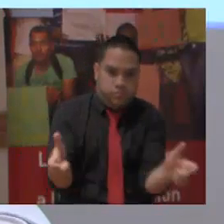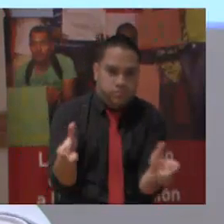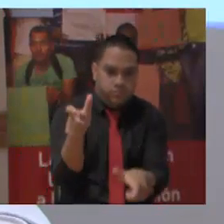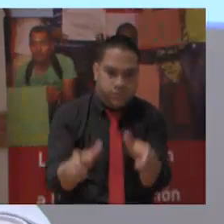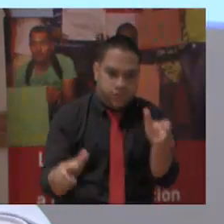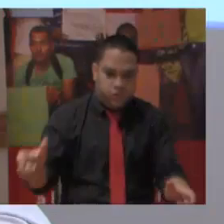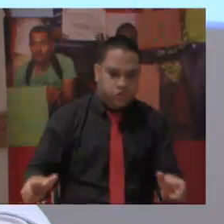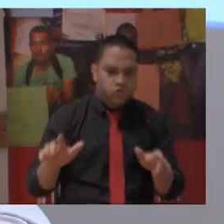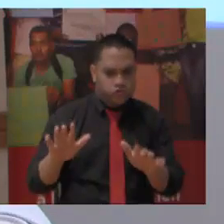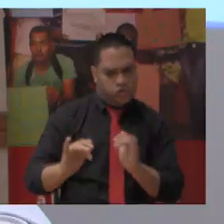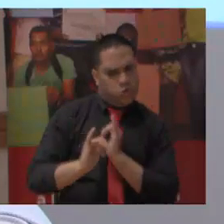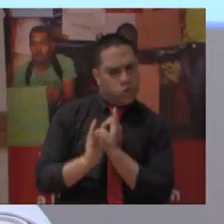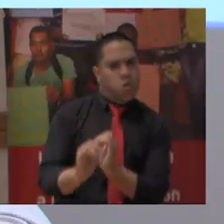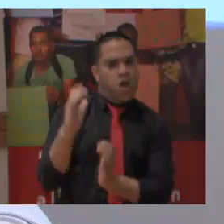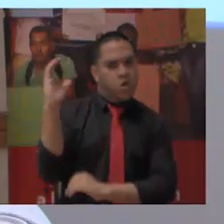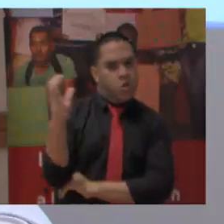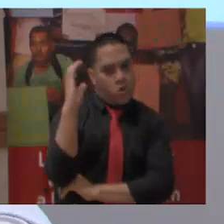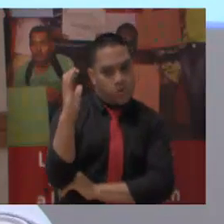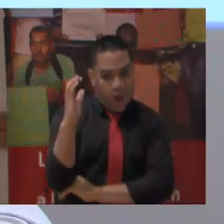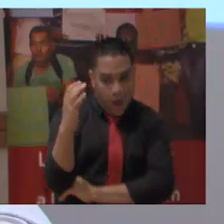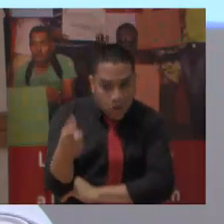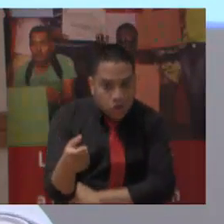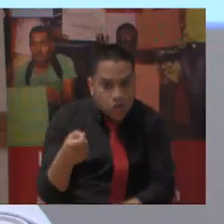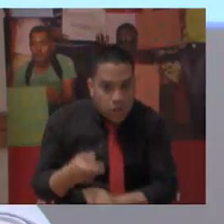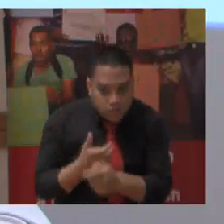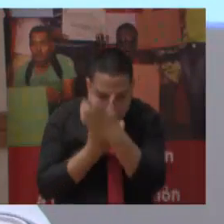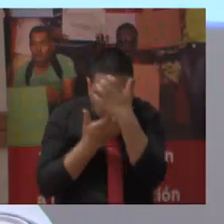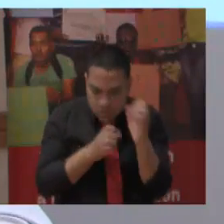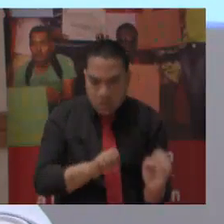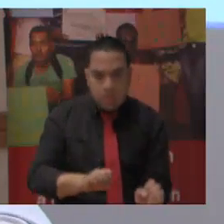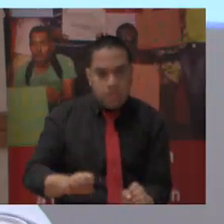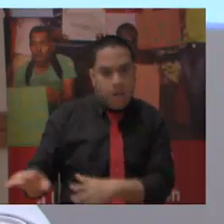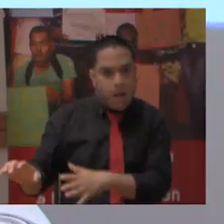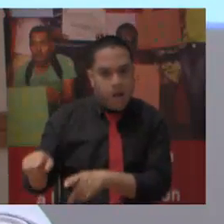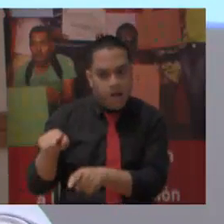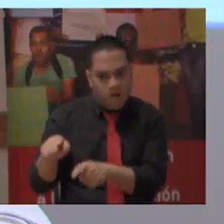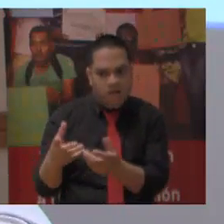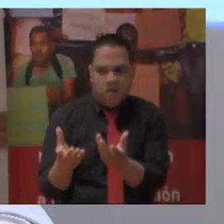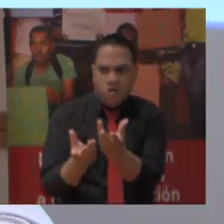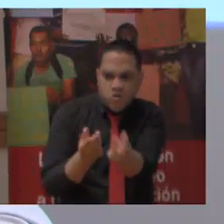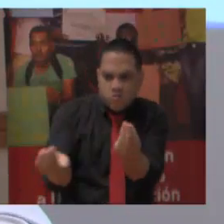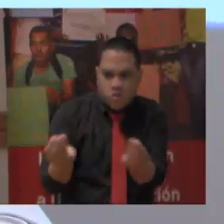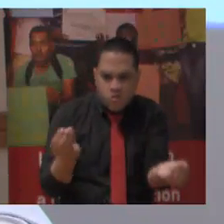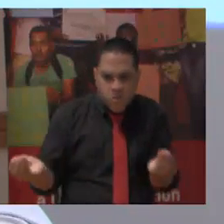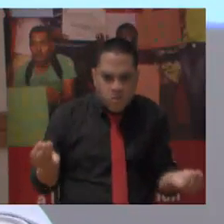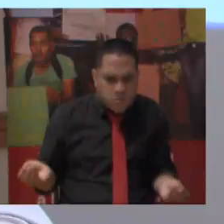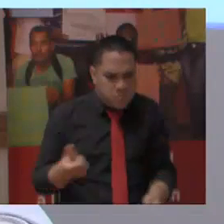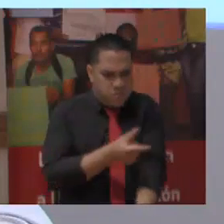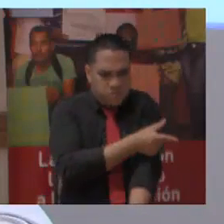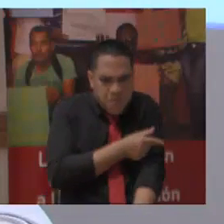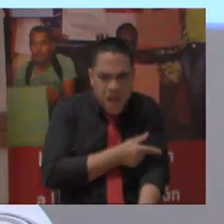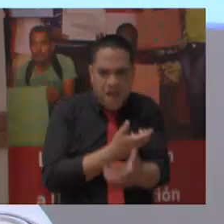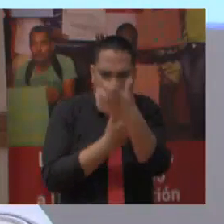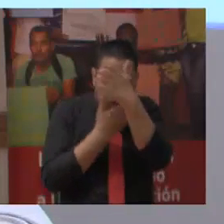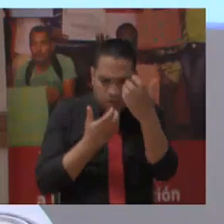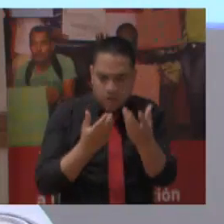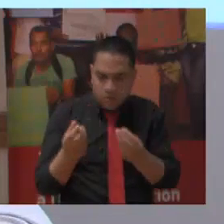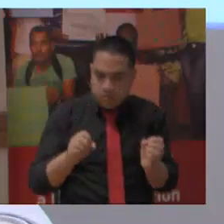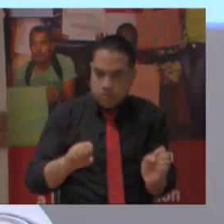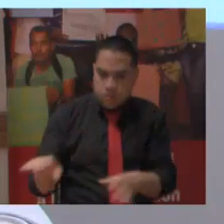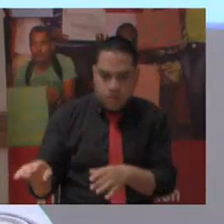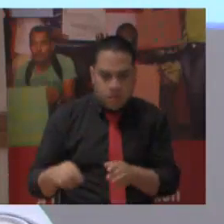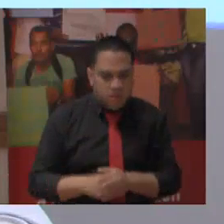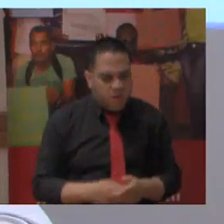de compatriotas míos que salieron de los grupos armados ilegales. Y empecé a darme lo complejo de